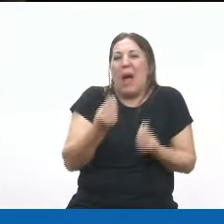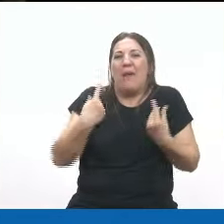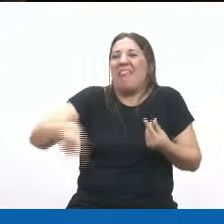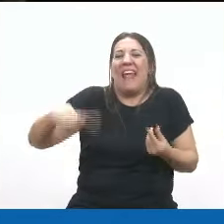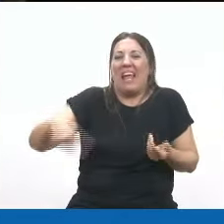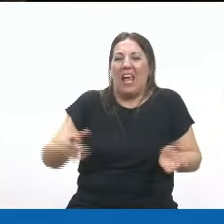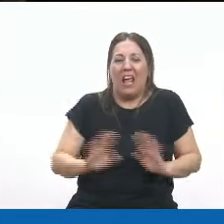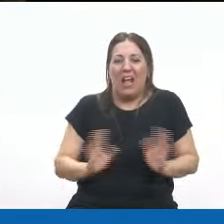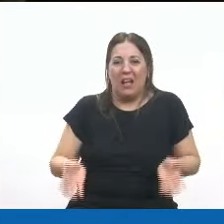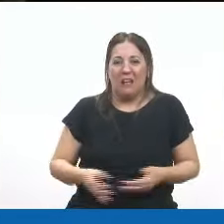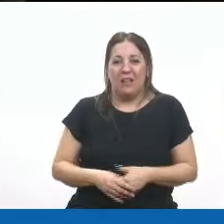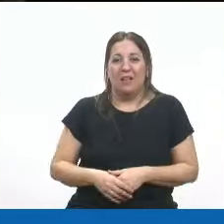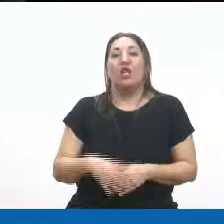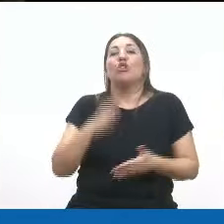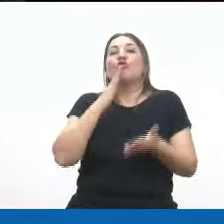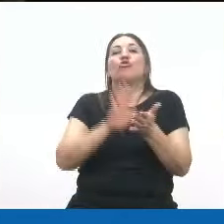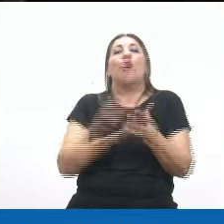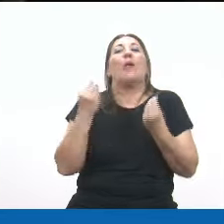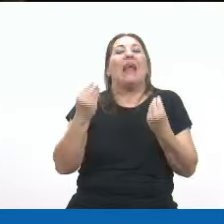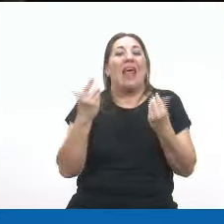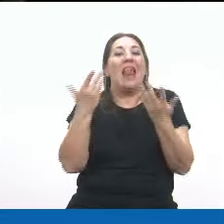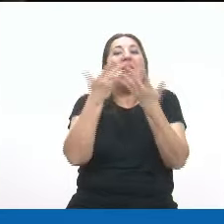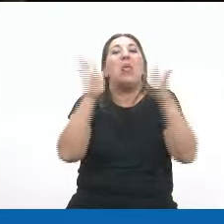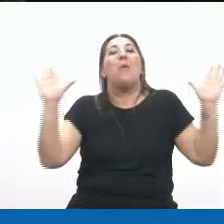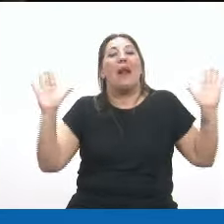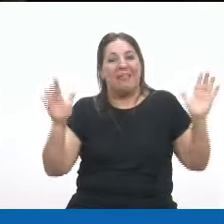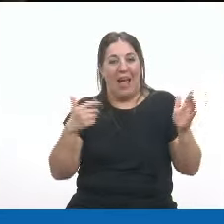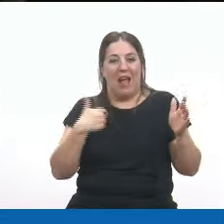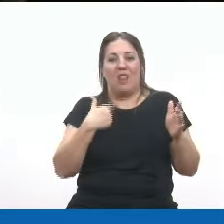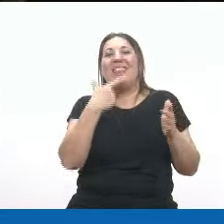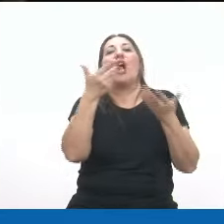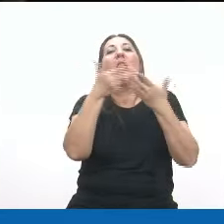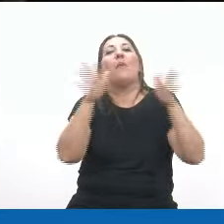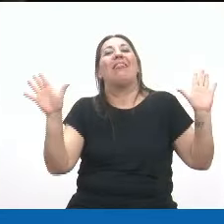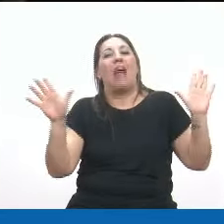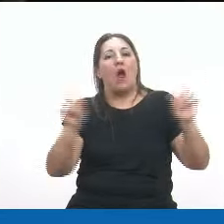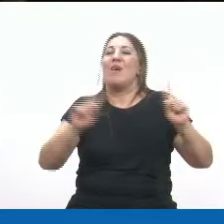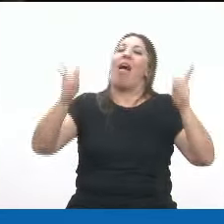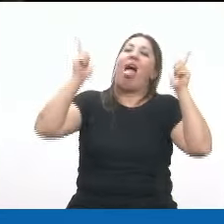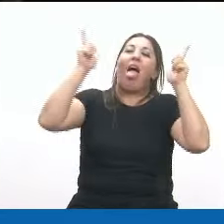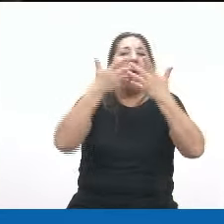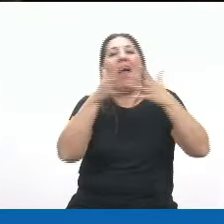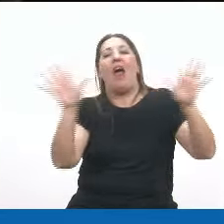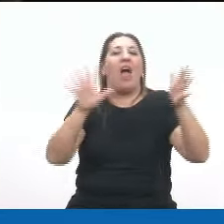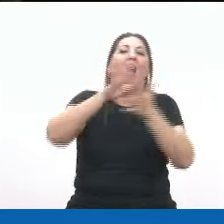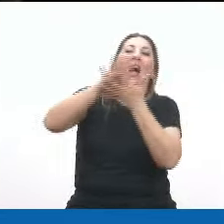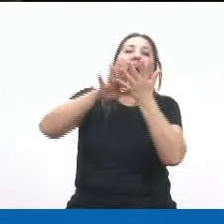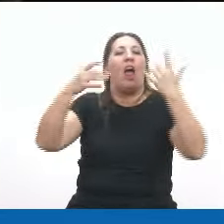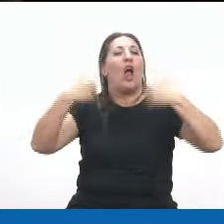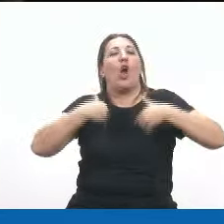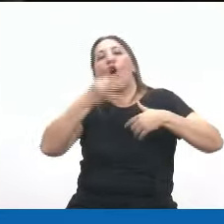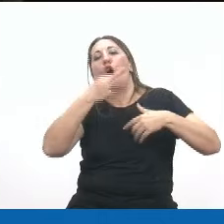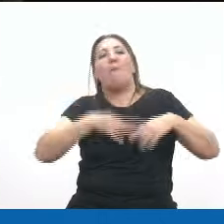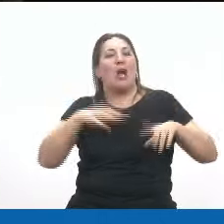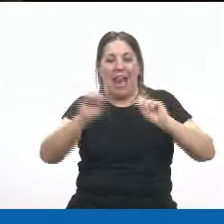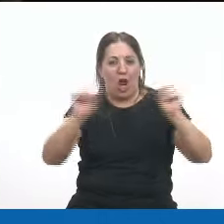libertad de libertad lo digo de nuevo y no de libertinaje como nos quieren